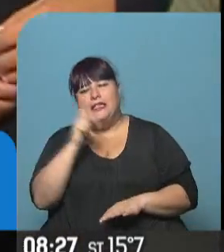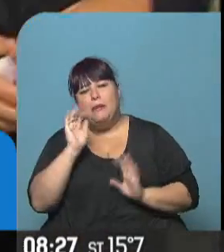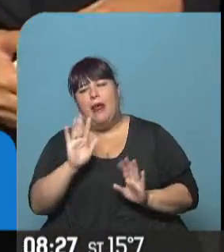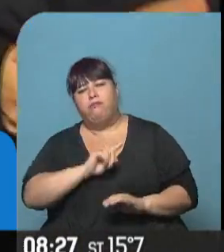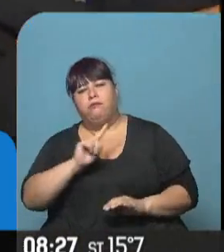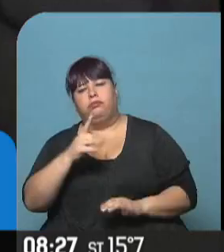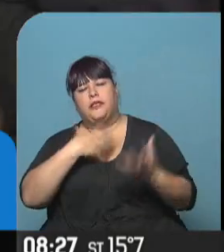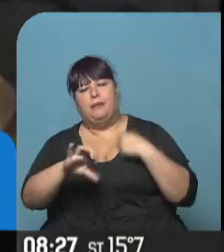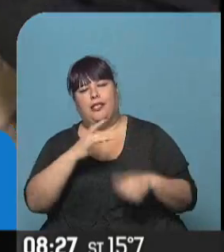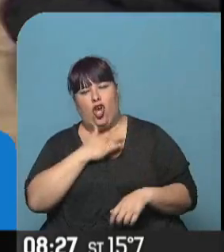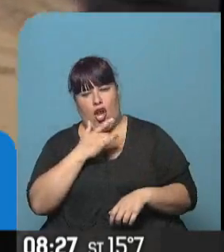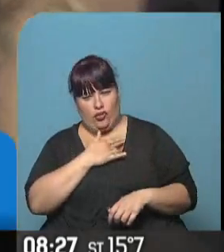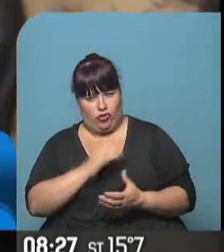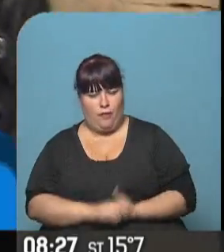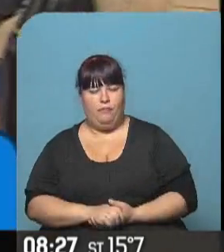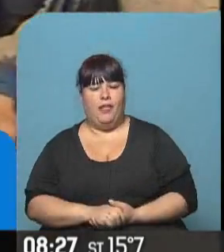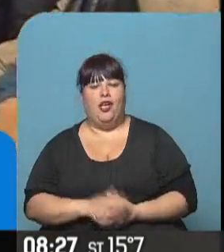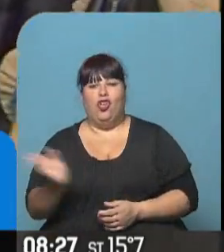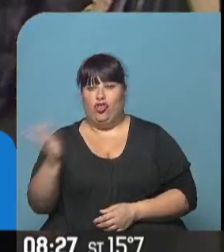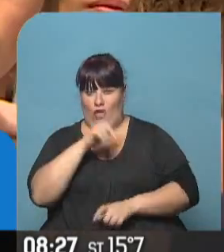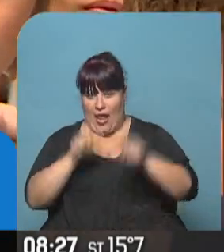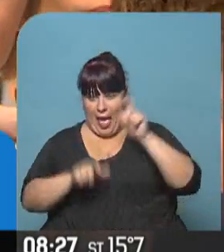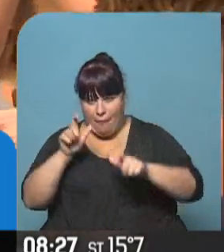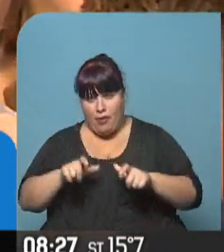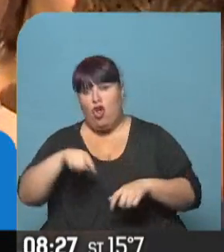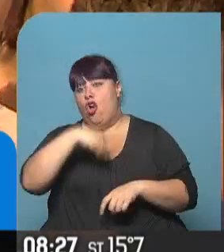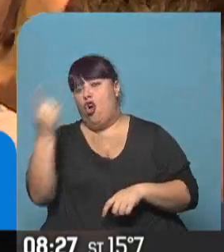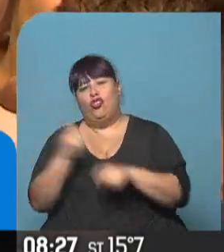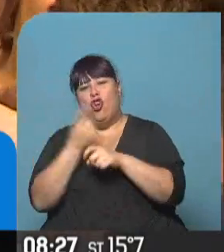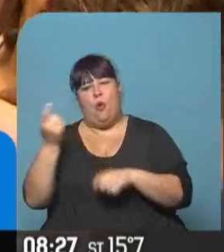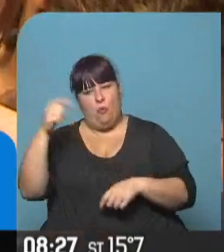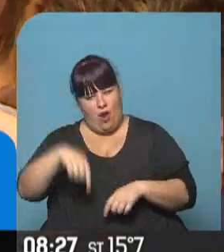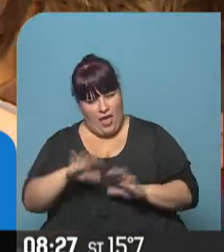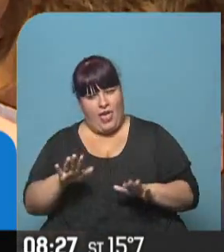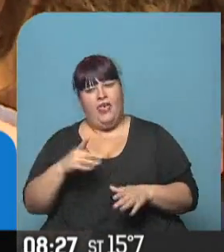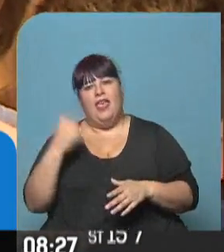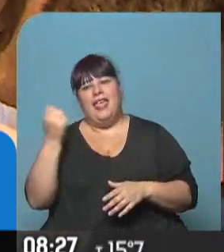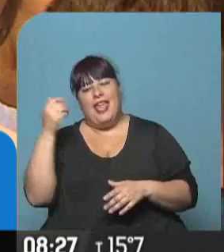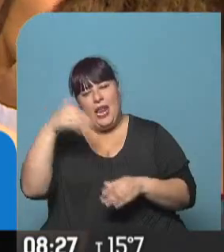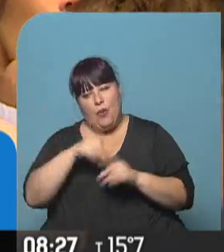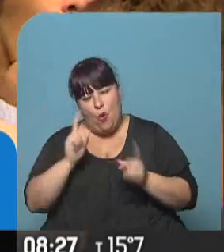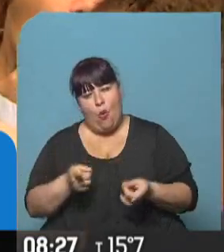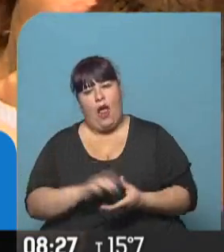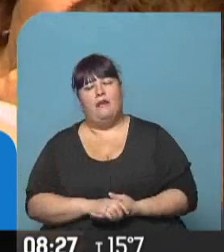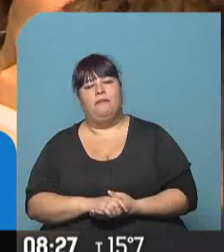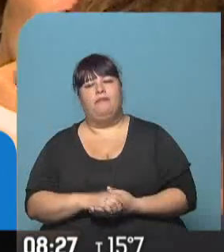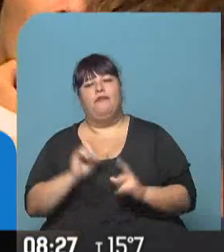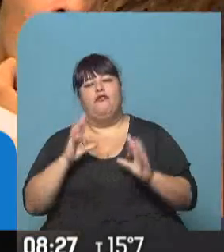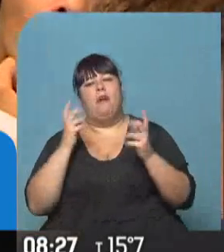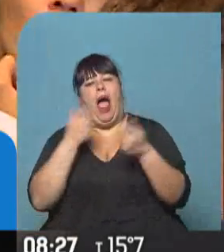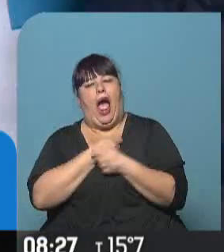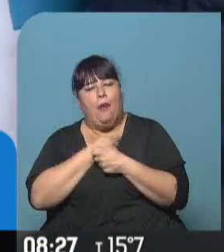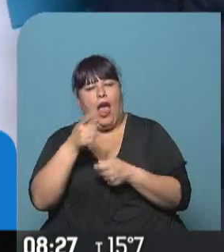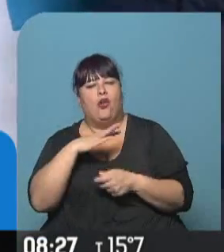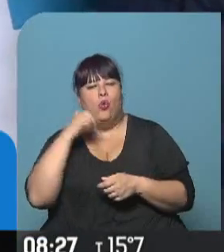un trasplante cardíaco que toda esta gente que está acá hay muchos otros que no han podido venir y que os han querido venir este quieren darle un abrazo grande